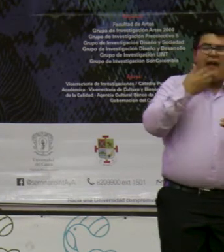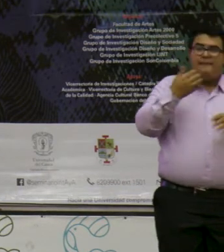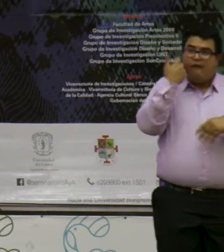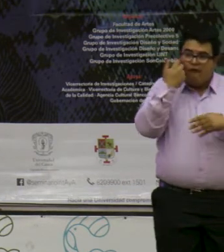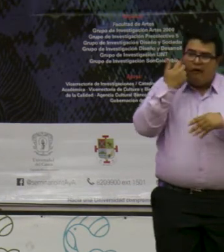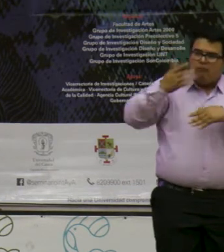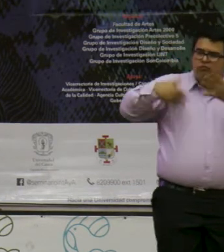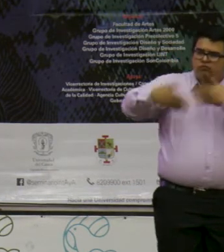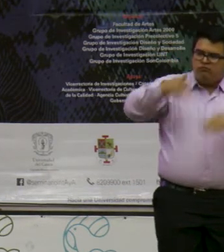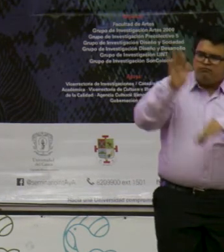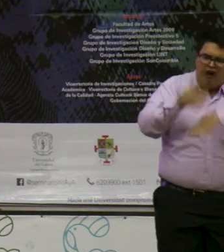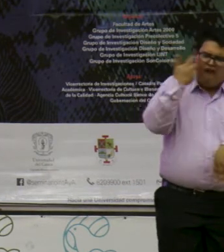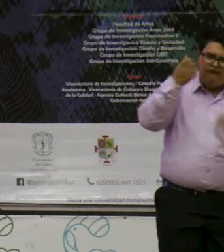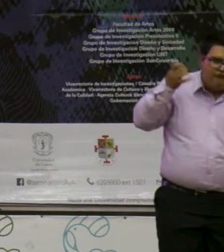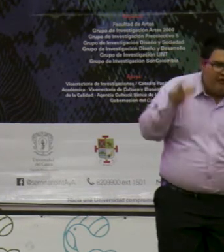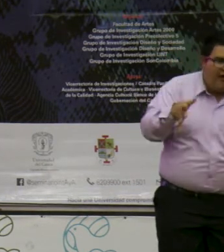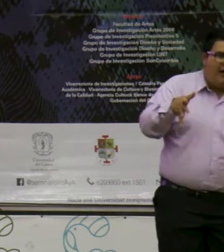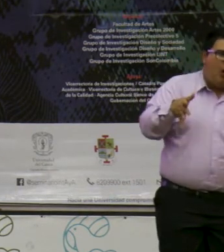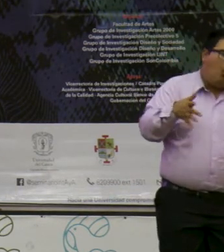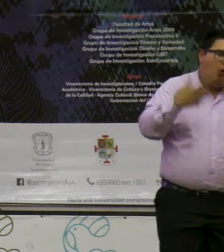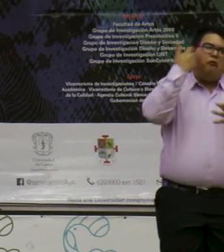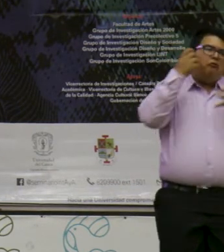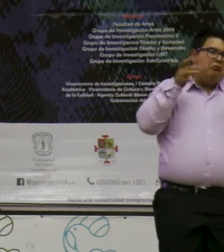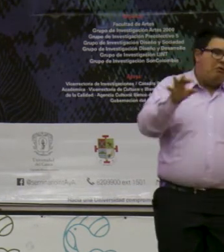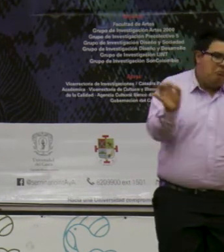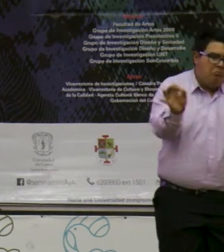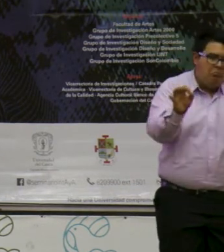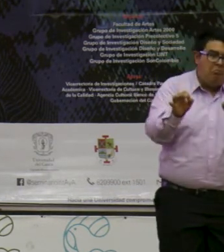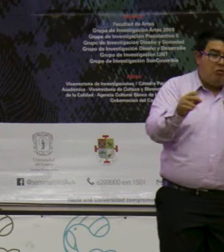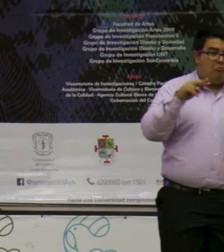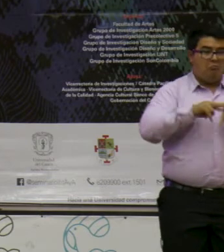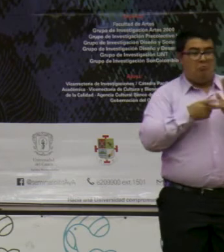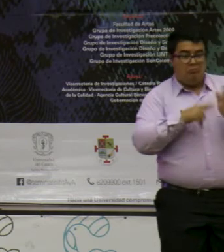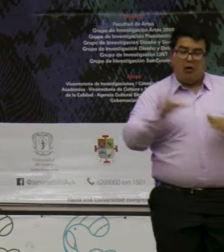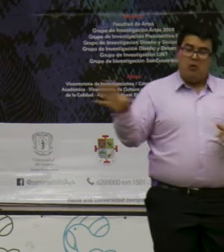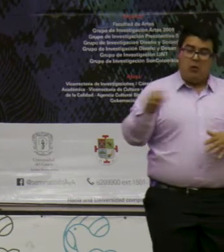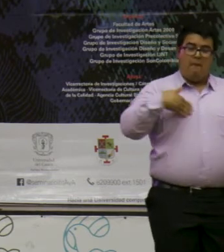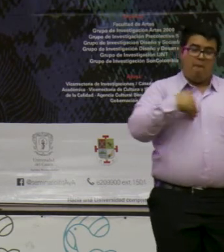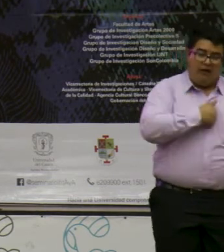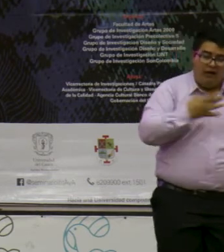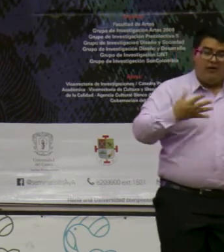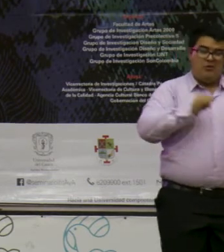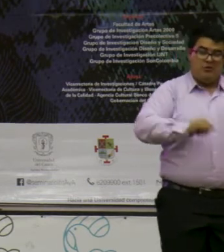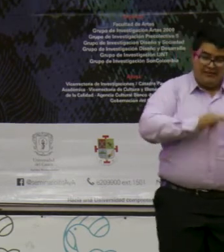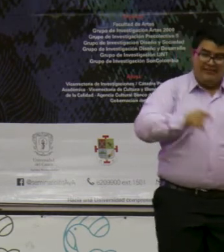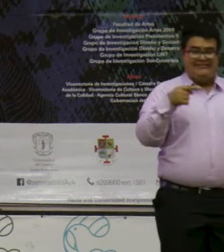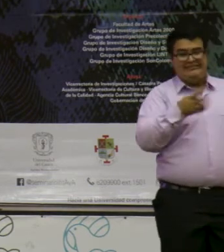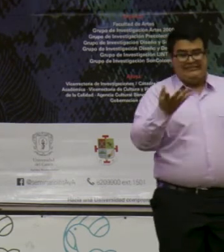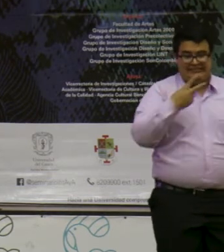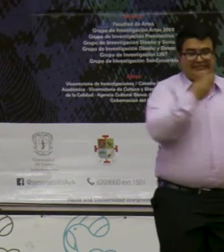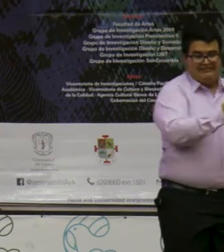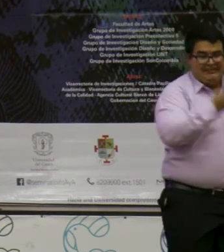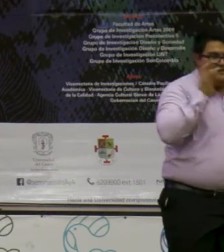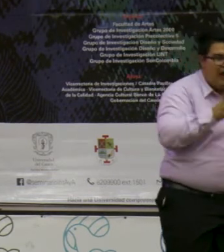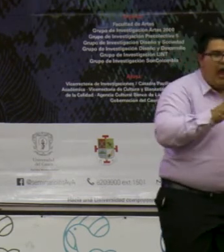enfermedad o no, o en una enfermedad grave o no. Es decir, no todos los síndromes son tan problemáticos ni catastróficos como apareciera